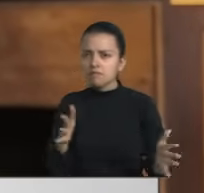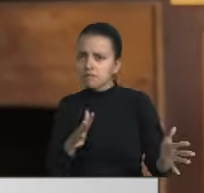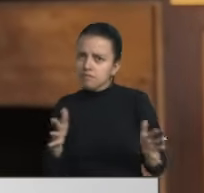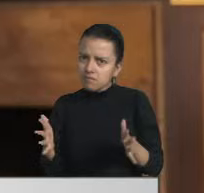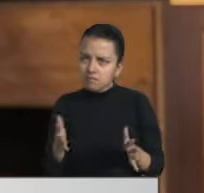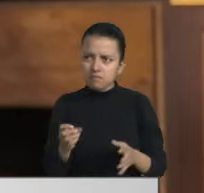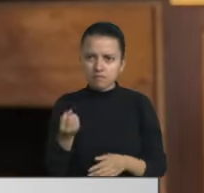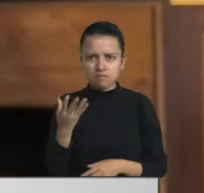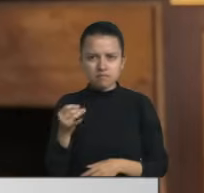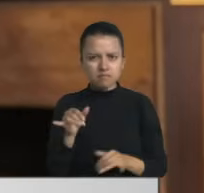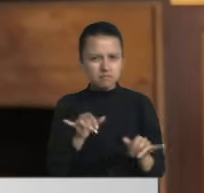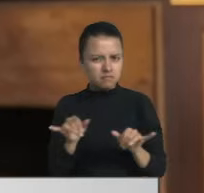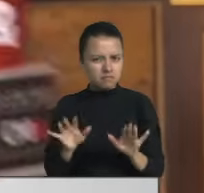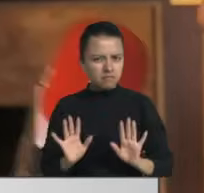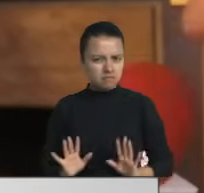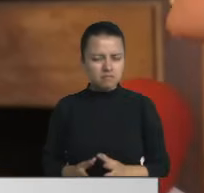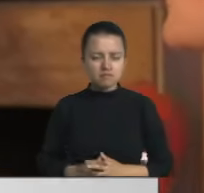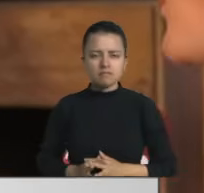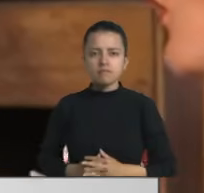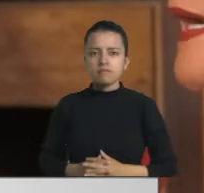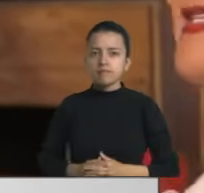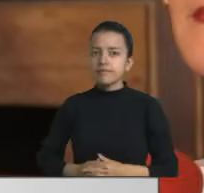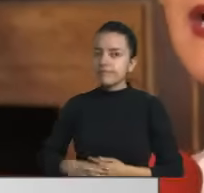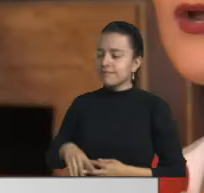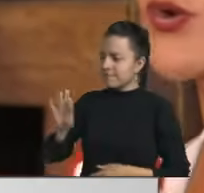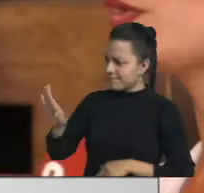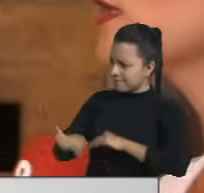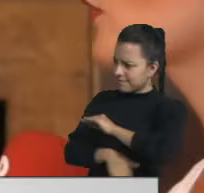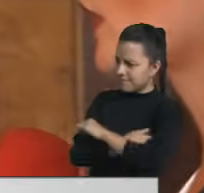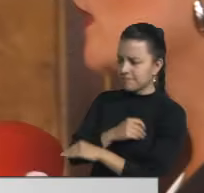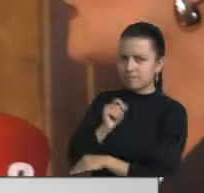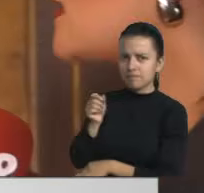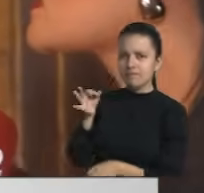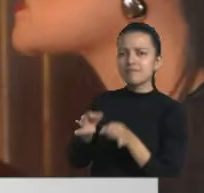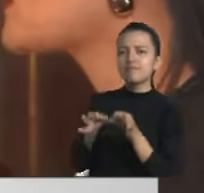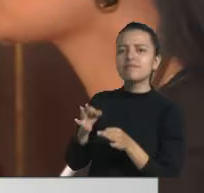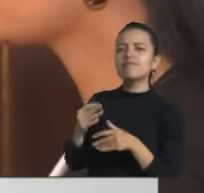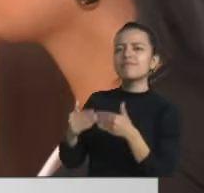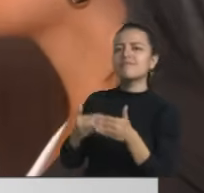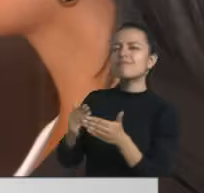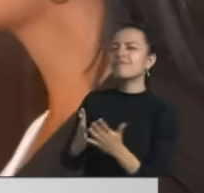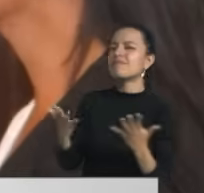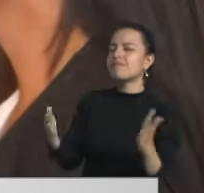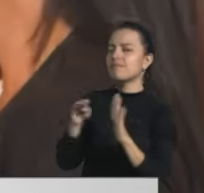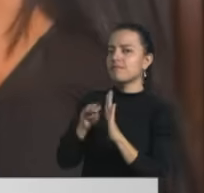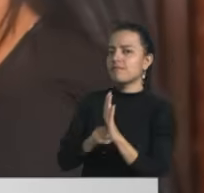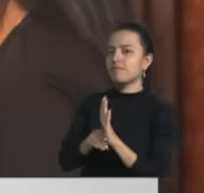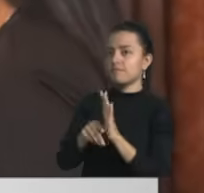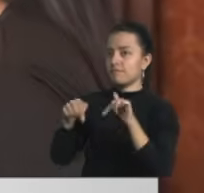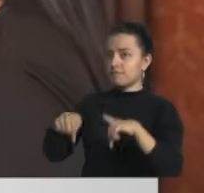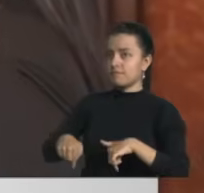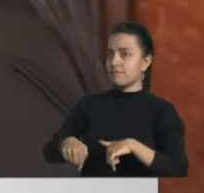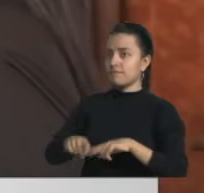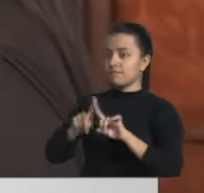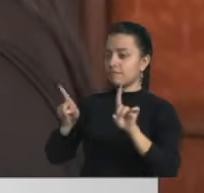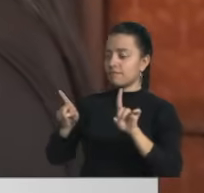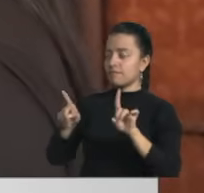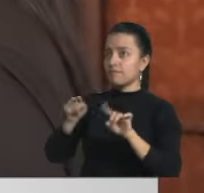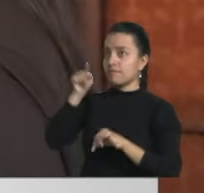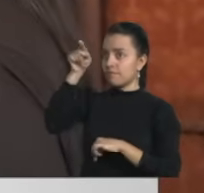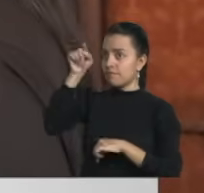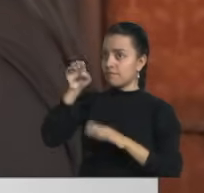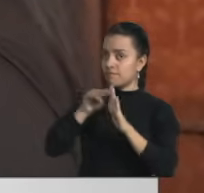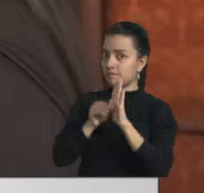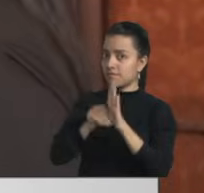menos de ese nivel. Ministro, ¿cuál es el manejo jurídico que van a tener estas personas? Porque si bien hay unos que están condenados